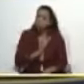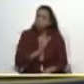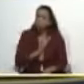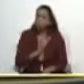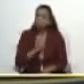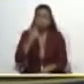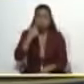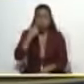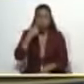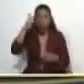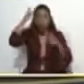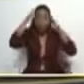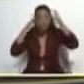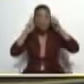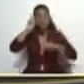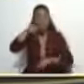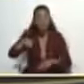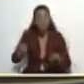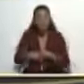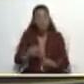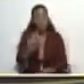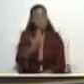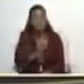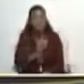Lo tuvo el comandante Chávez también.